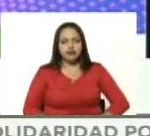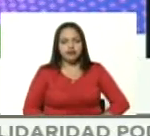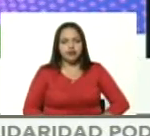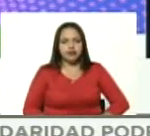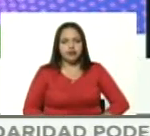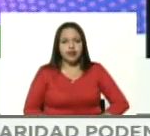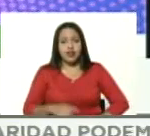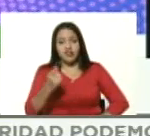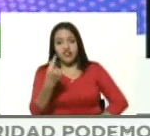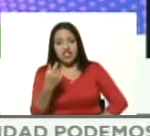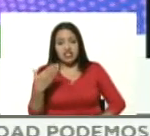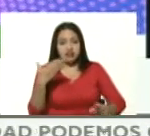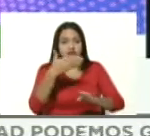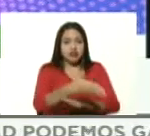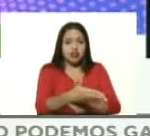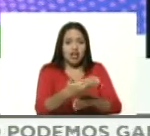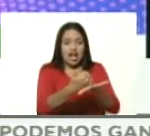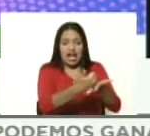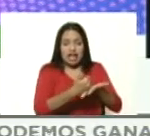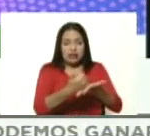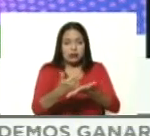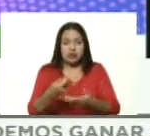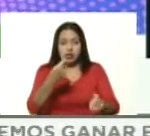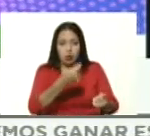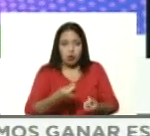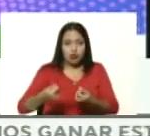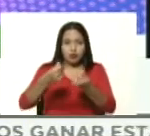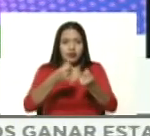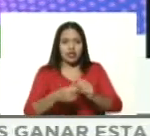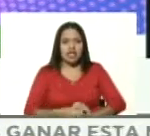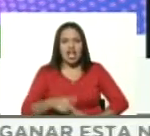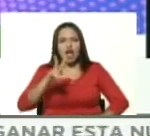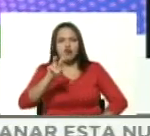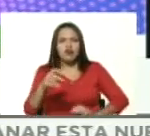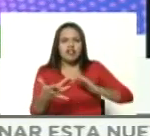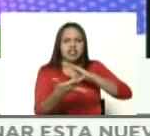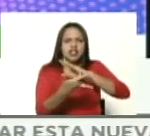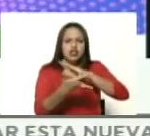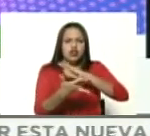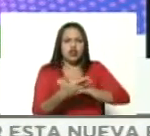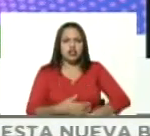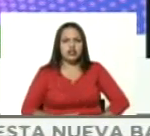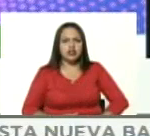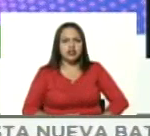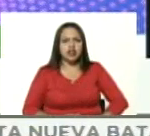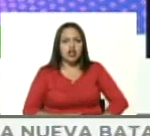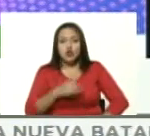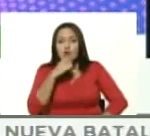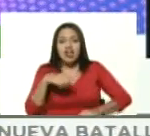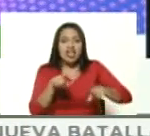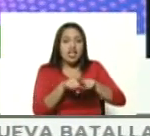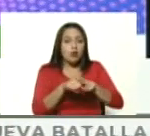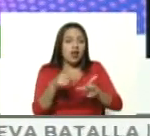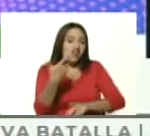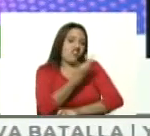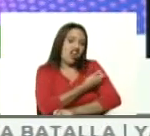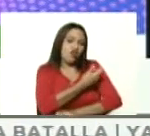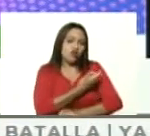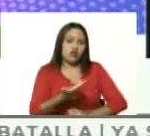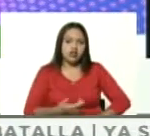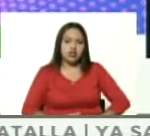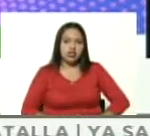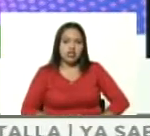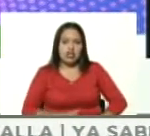Hace falta el acceso al financiamiento. Y que las nuevas tecnologías no le sucedan lo que le ha sucedido a las vacunas, que